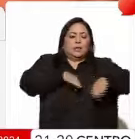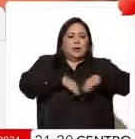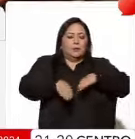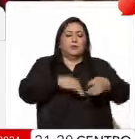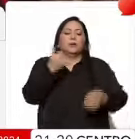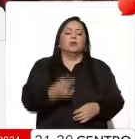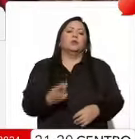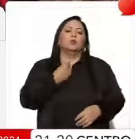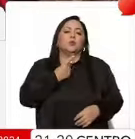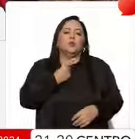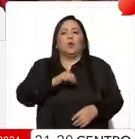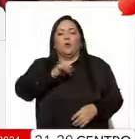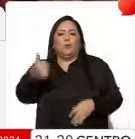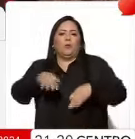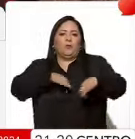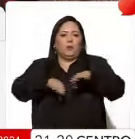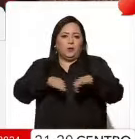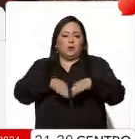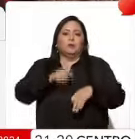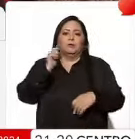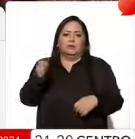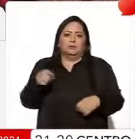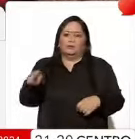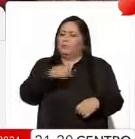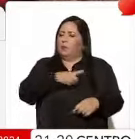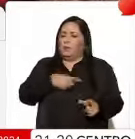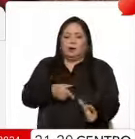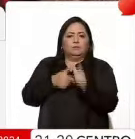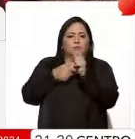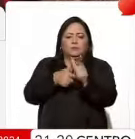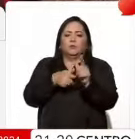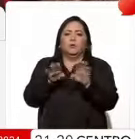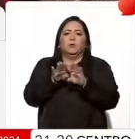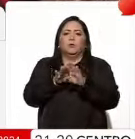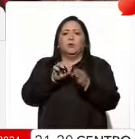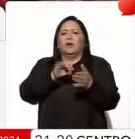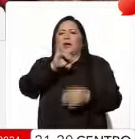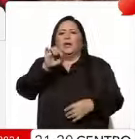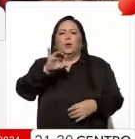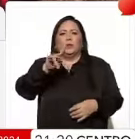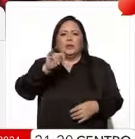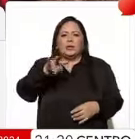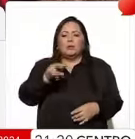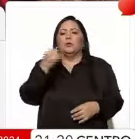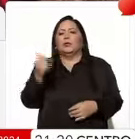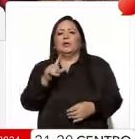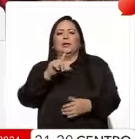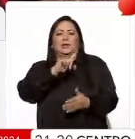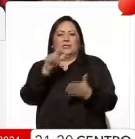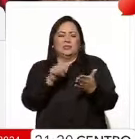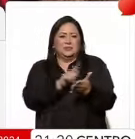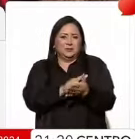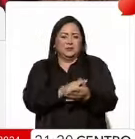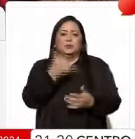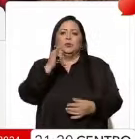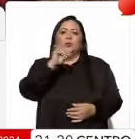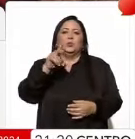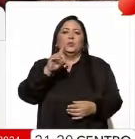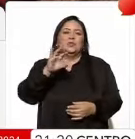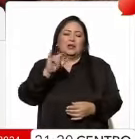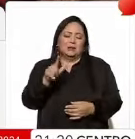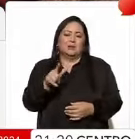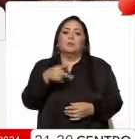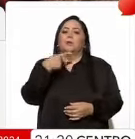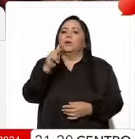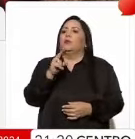los diputados hicieron un trabajo previo, la institución debe de permanecer como la del Ejecutivo y la del Legislativo y la del Judicial, perdón,